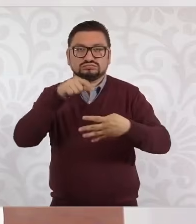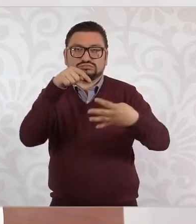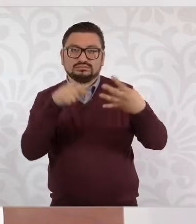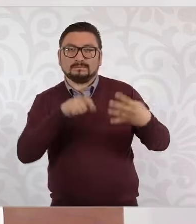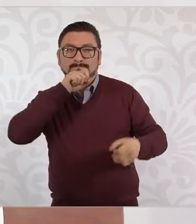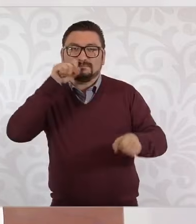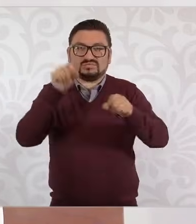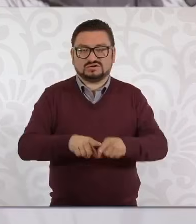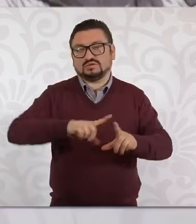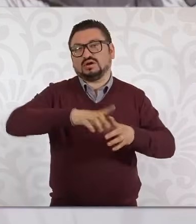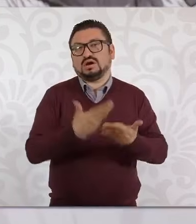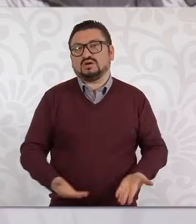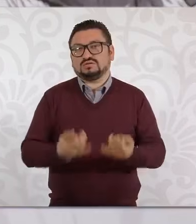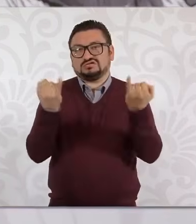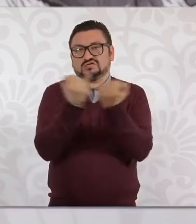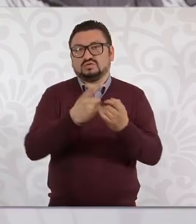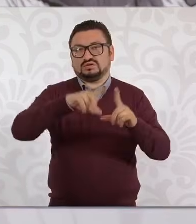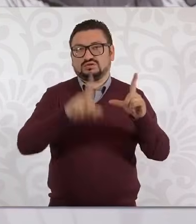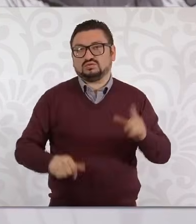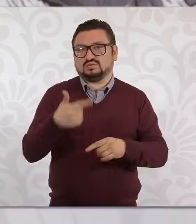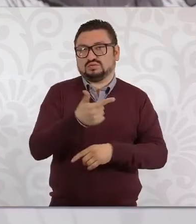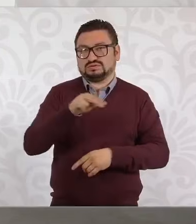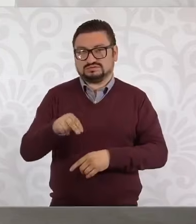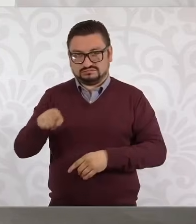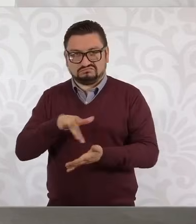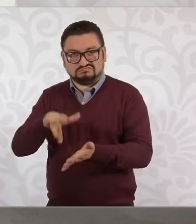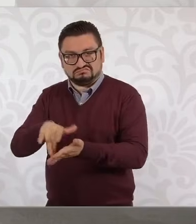que es fortalecimiento de la Guardia Nacional.